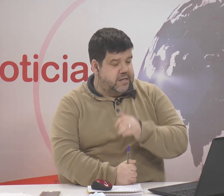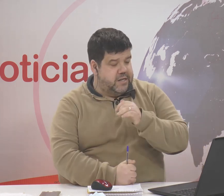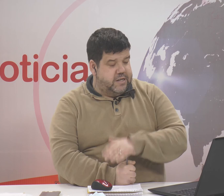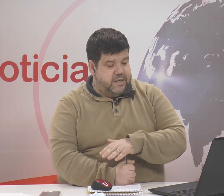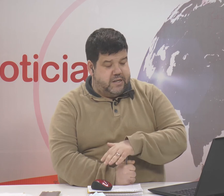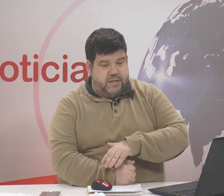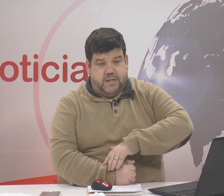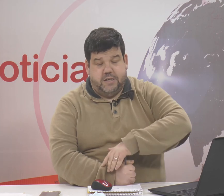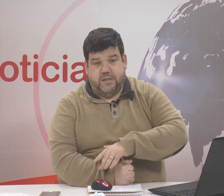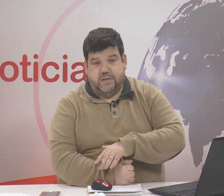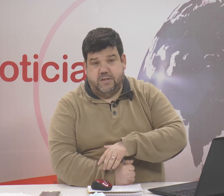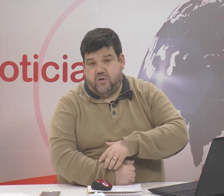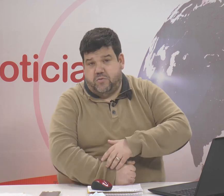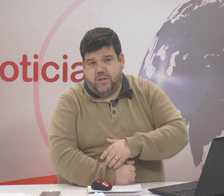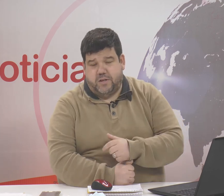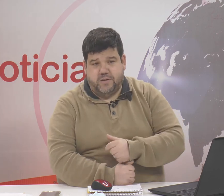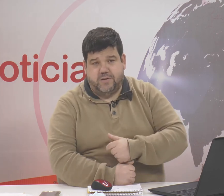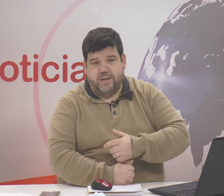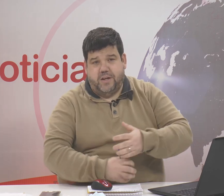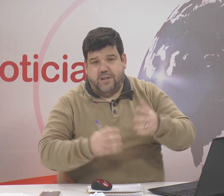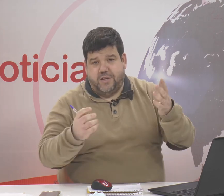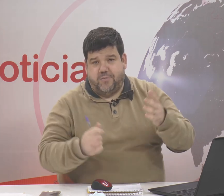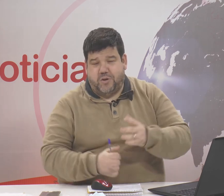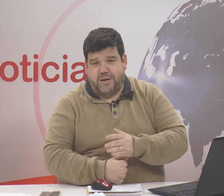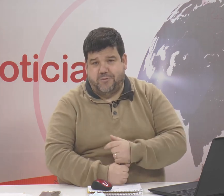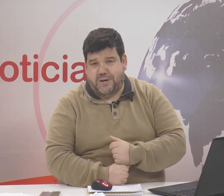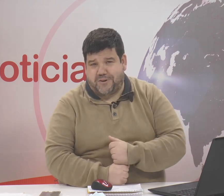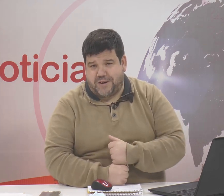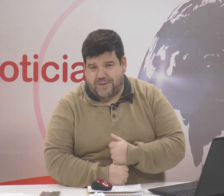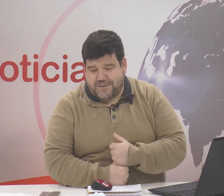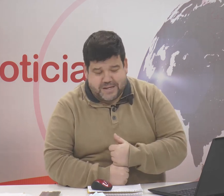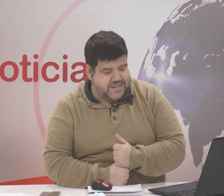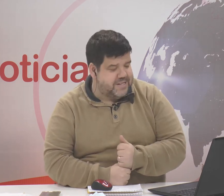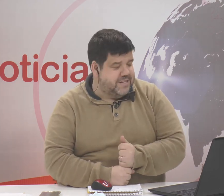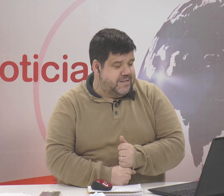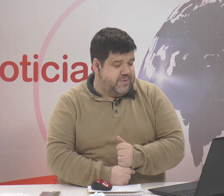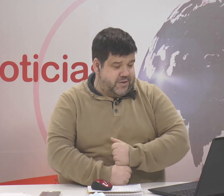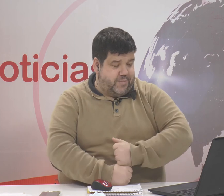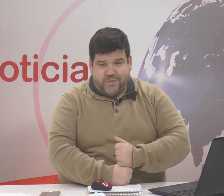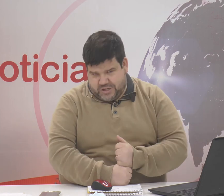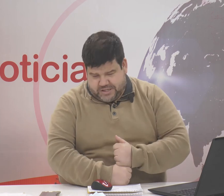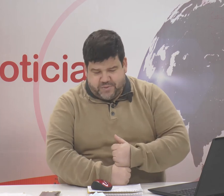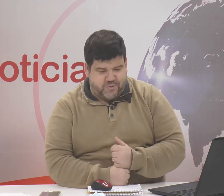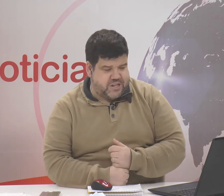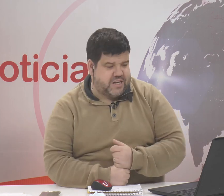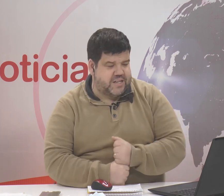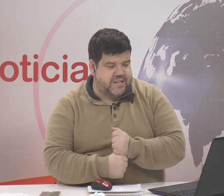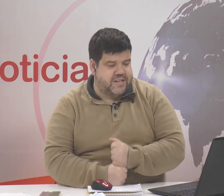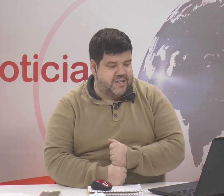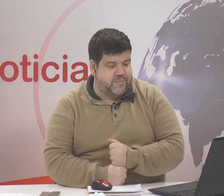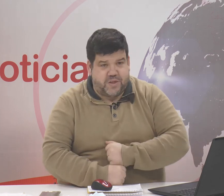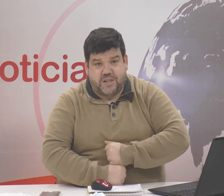que, si no, pues tendremos que buscarnos la vida, ¿verdad? Bueno, esperemos que sí, esperemos que